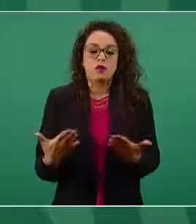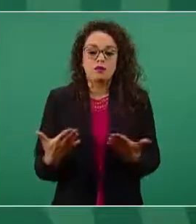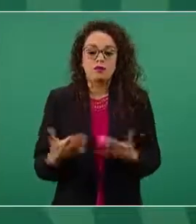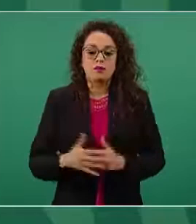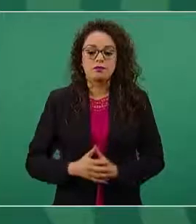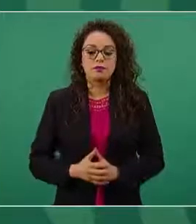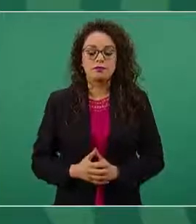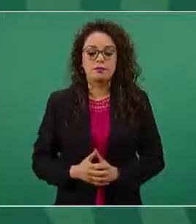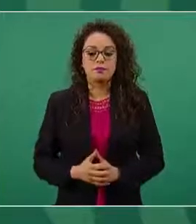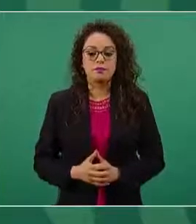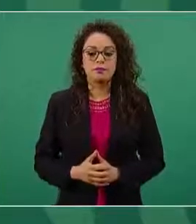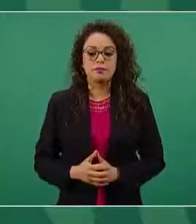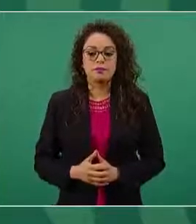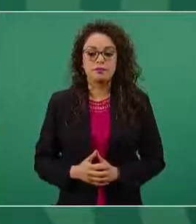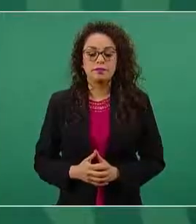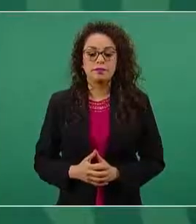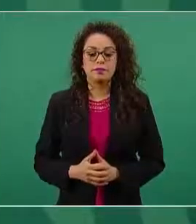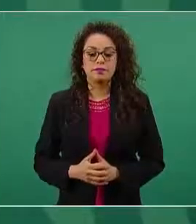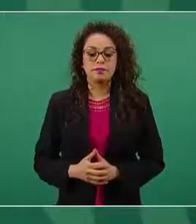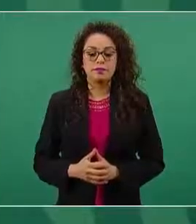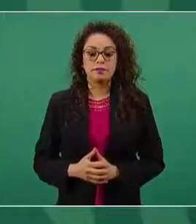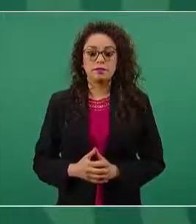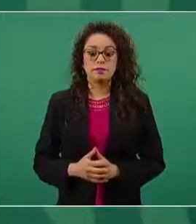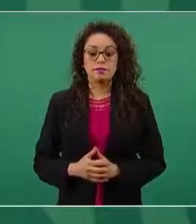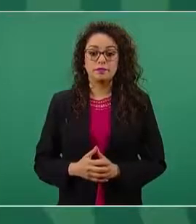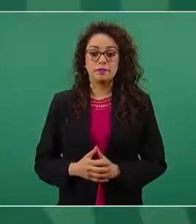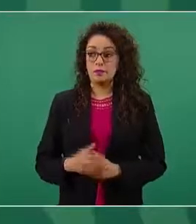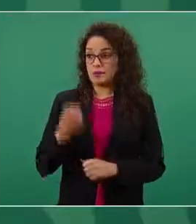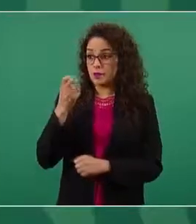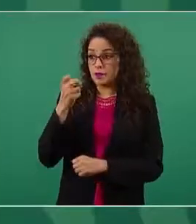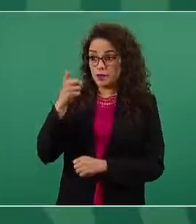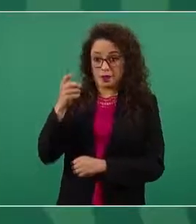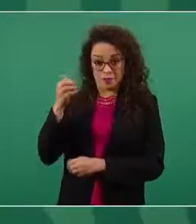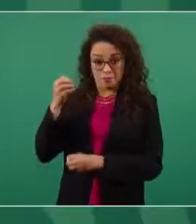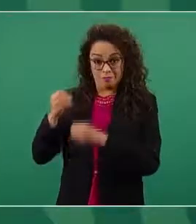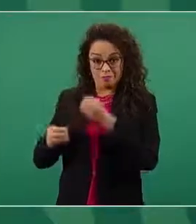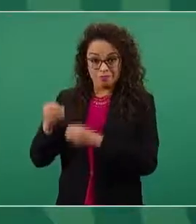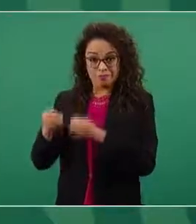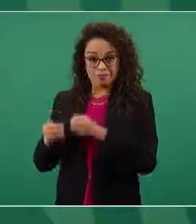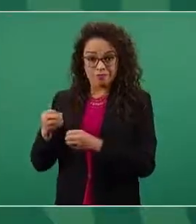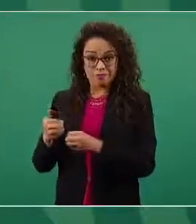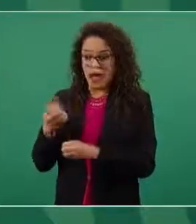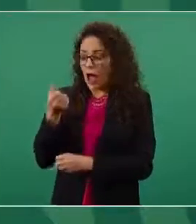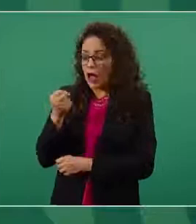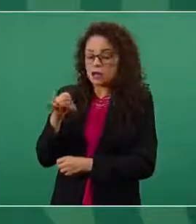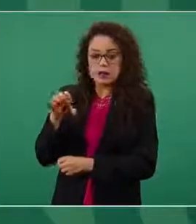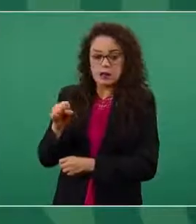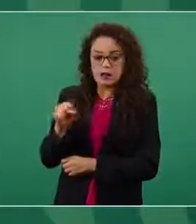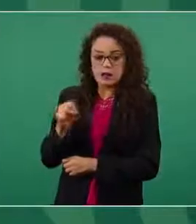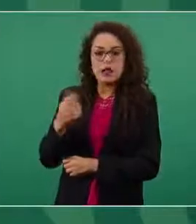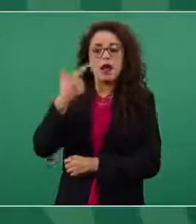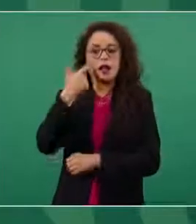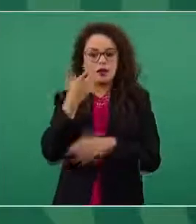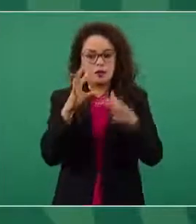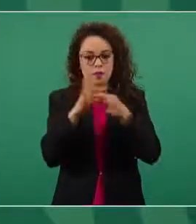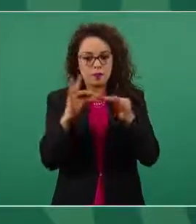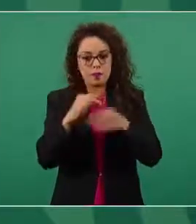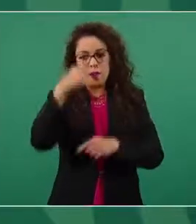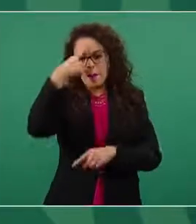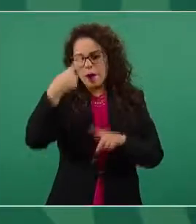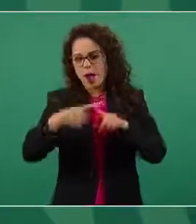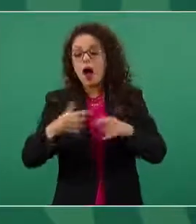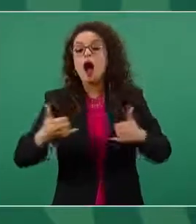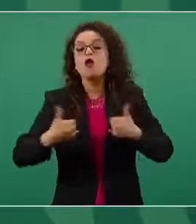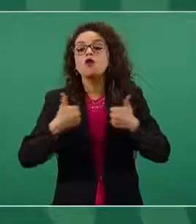Es que es lo que pasa en el Poder Judicial. Miren, para los jóvenes,